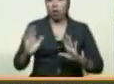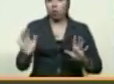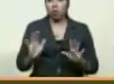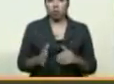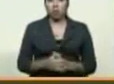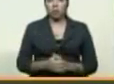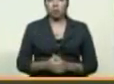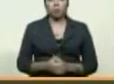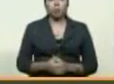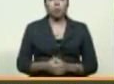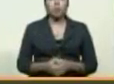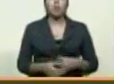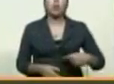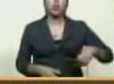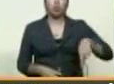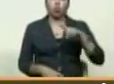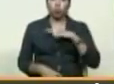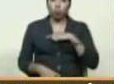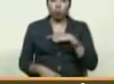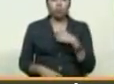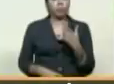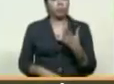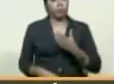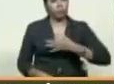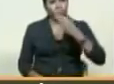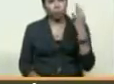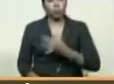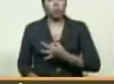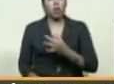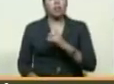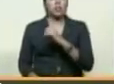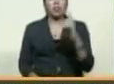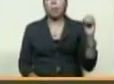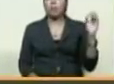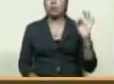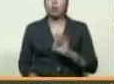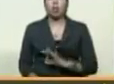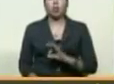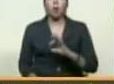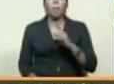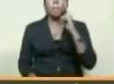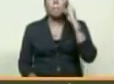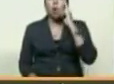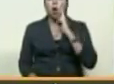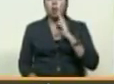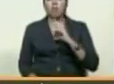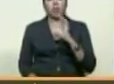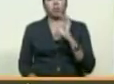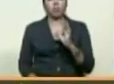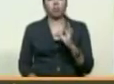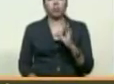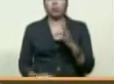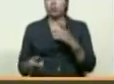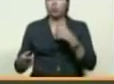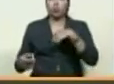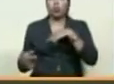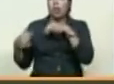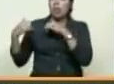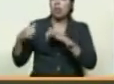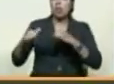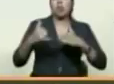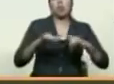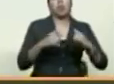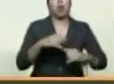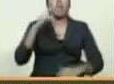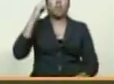Nosotros somos bolivarianos, nosotros somos hijos de Bolívar, hijas de Bolívar.